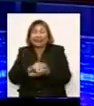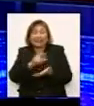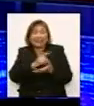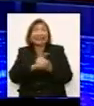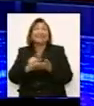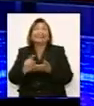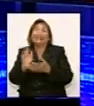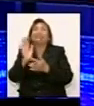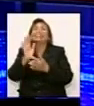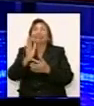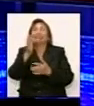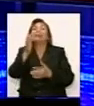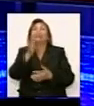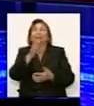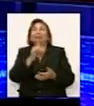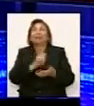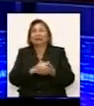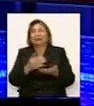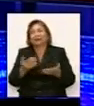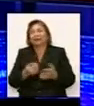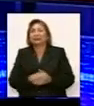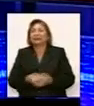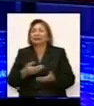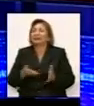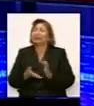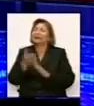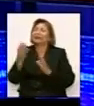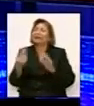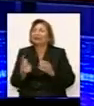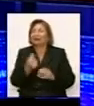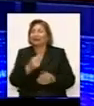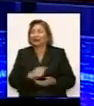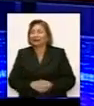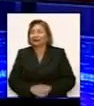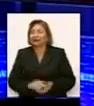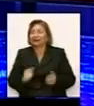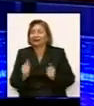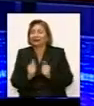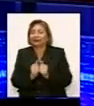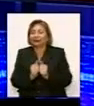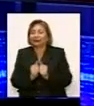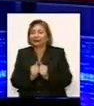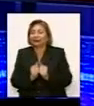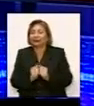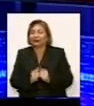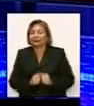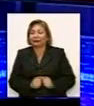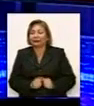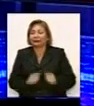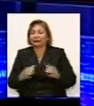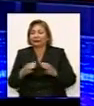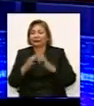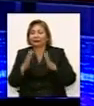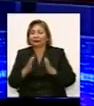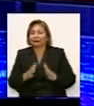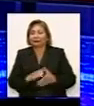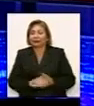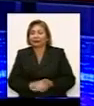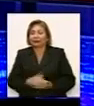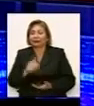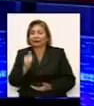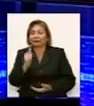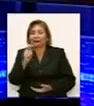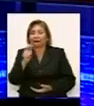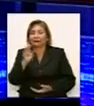representación parlamentaria, nosotros nos vamos de inmediato con una actividad del congresista Alberto